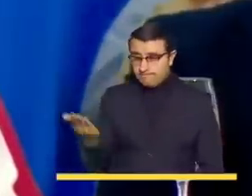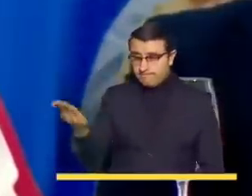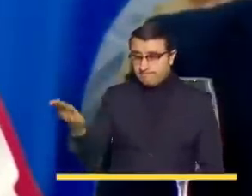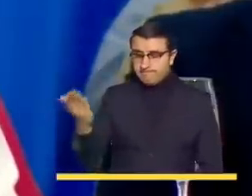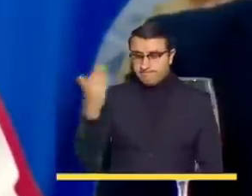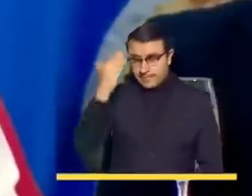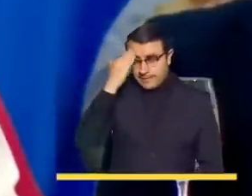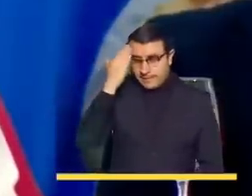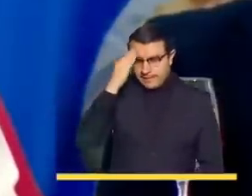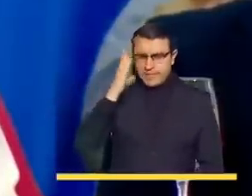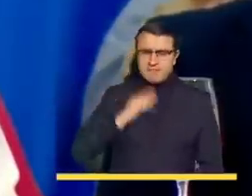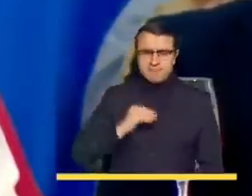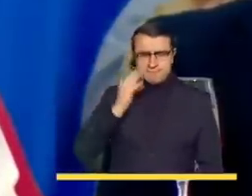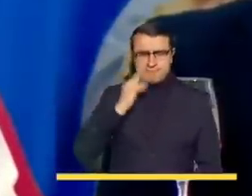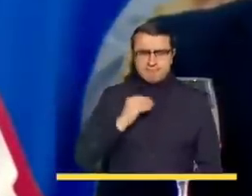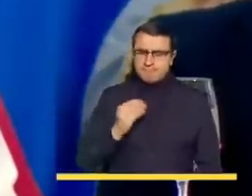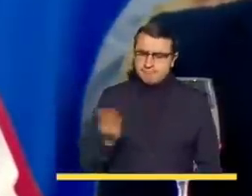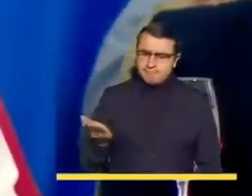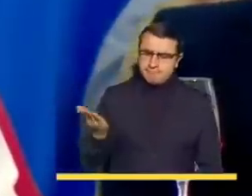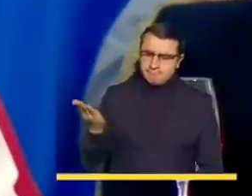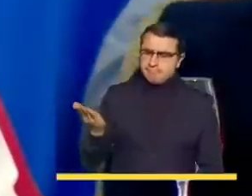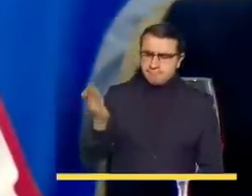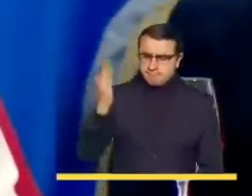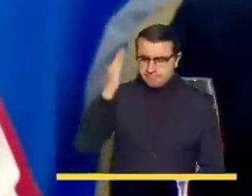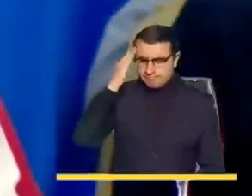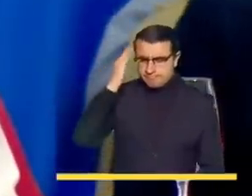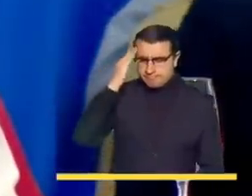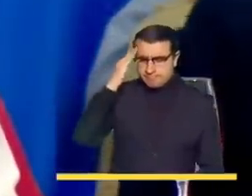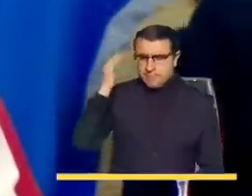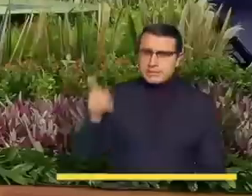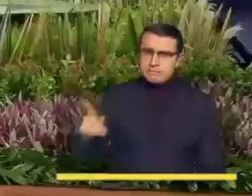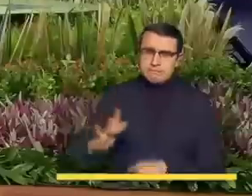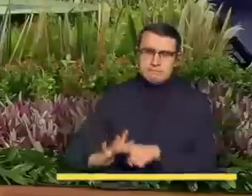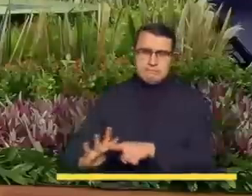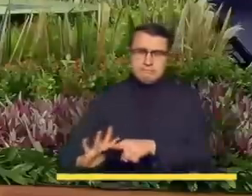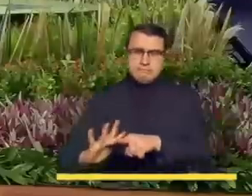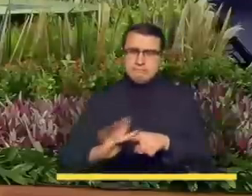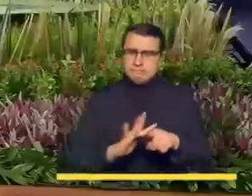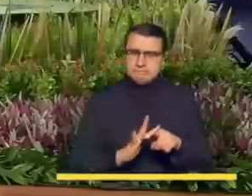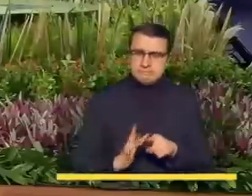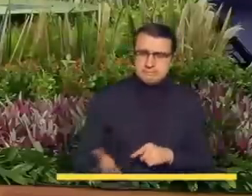lo sabe muy bien y lo aplica.